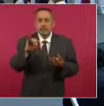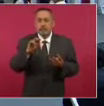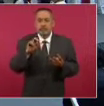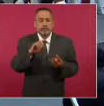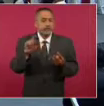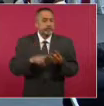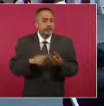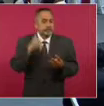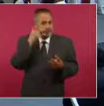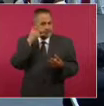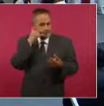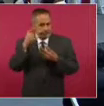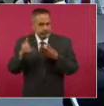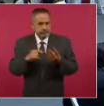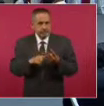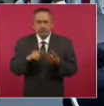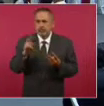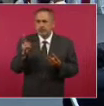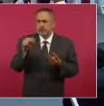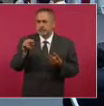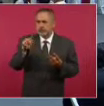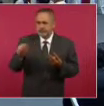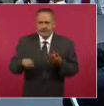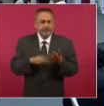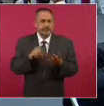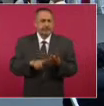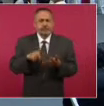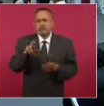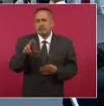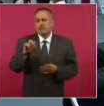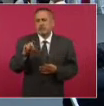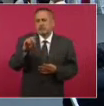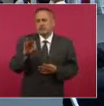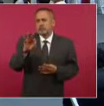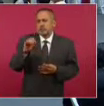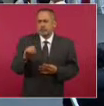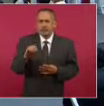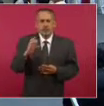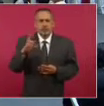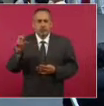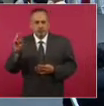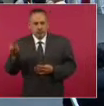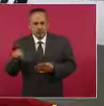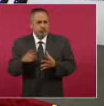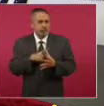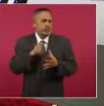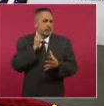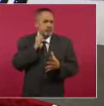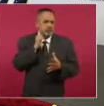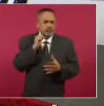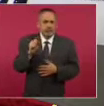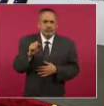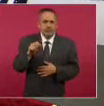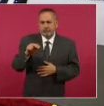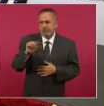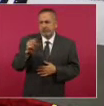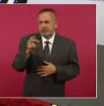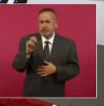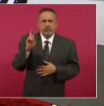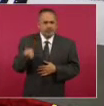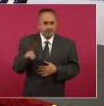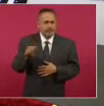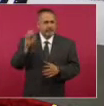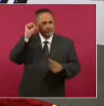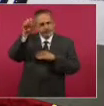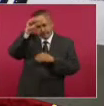de Telefonistas y de la UNT, Rodolfo González de la CROM, el senador Napoleón Gómez Urrutia del